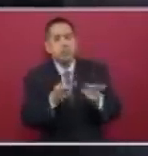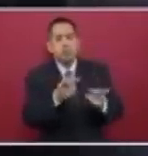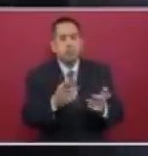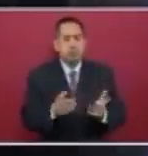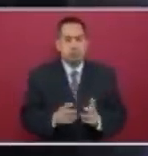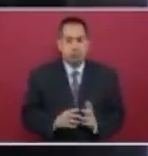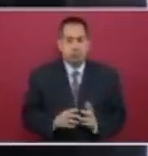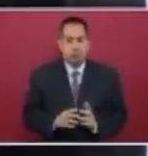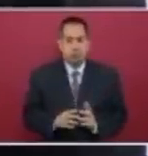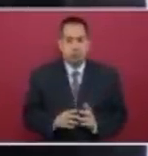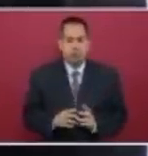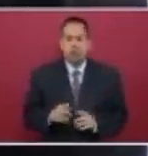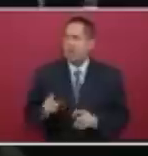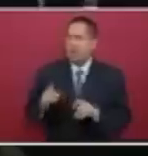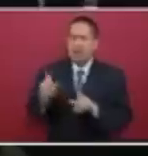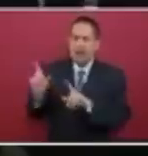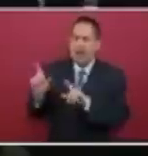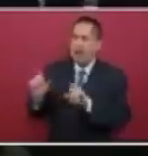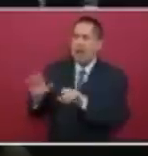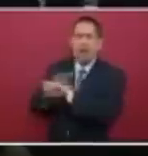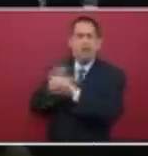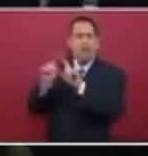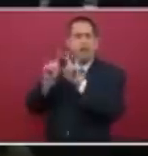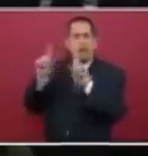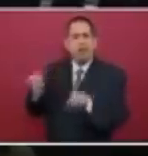a ver si pueden poner la boleta